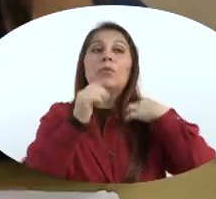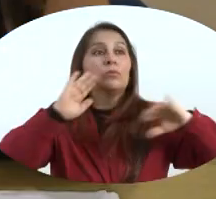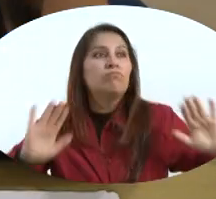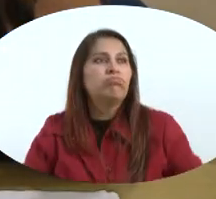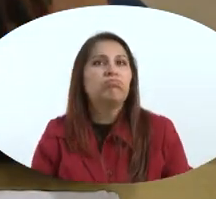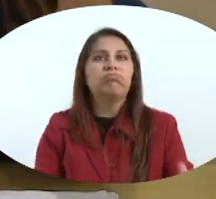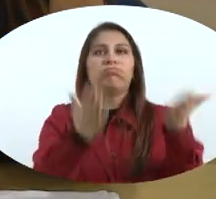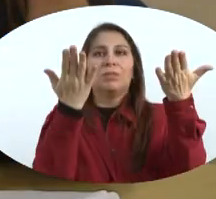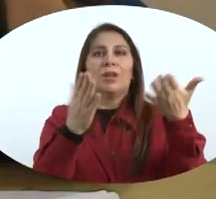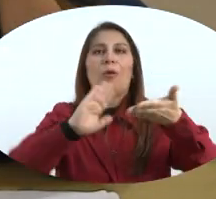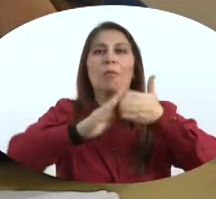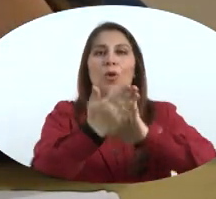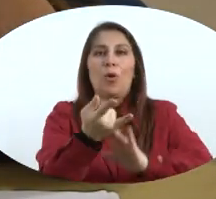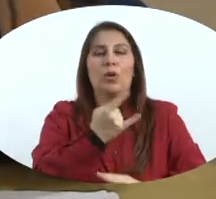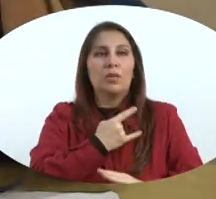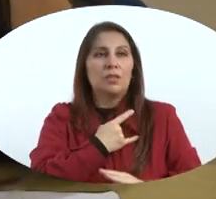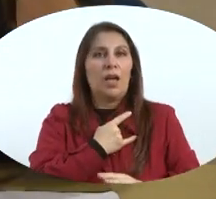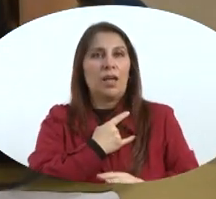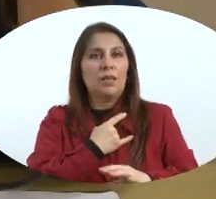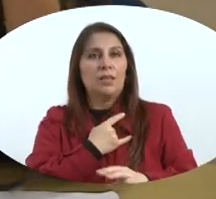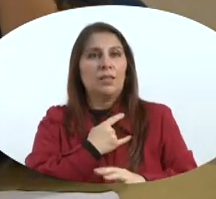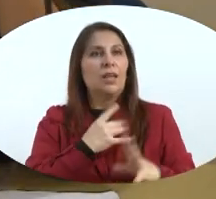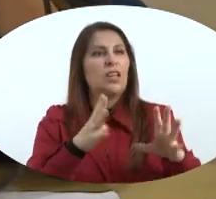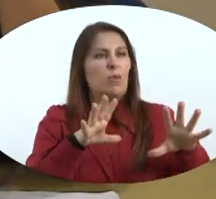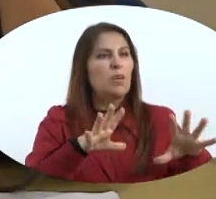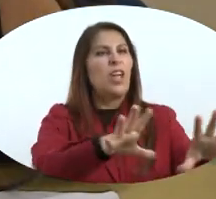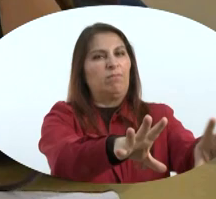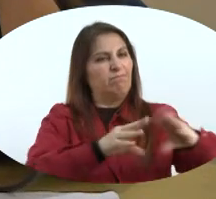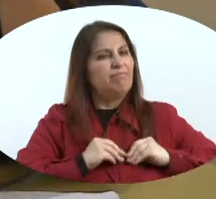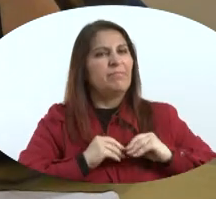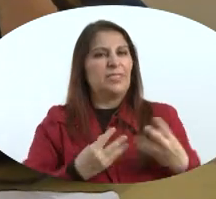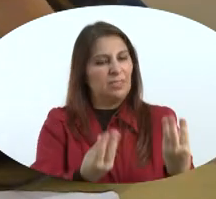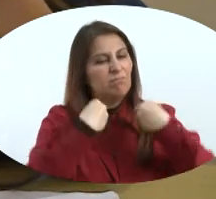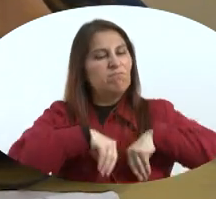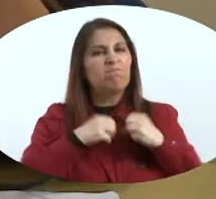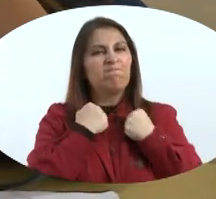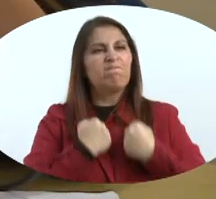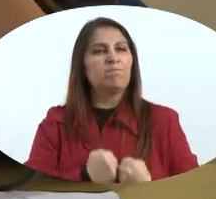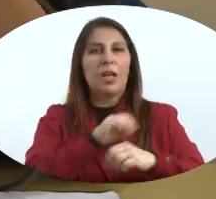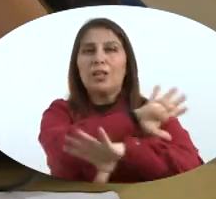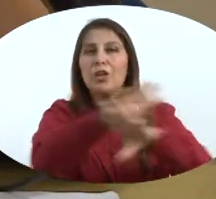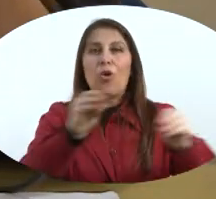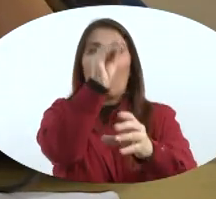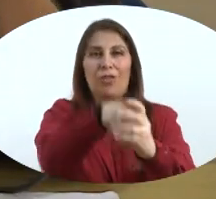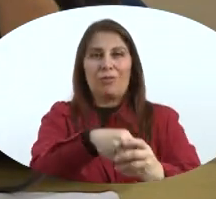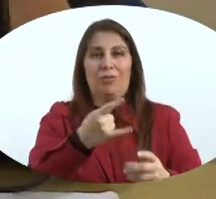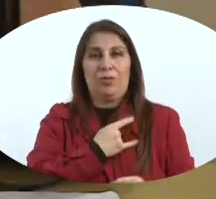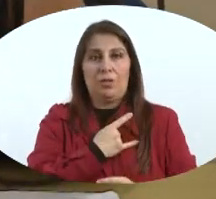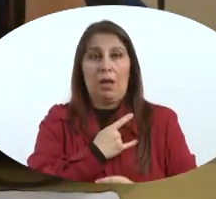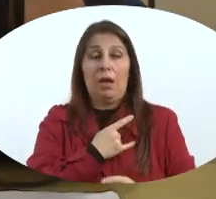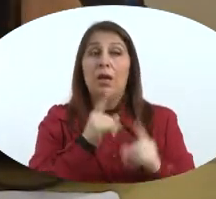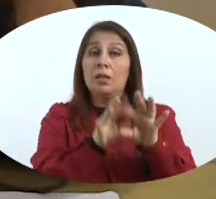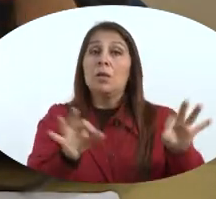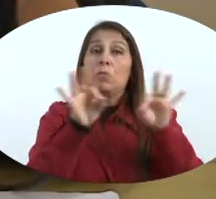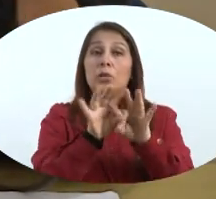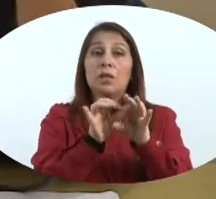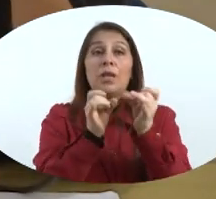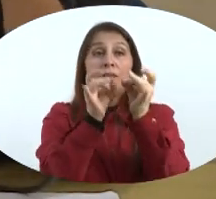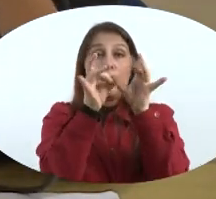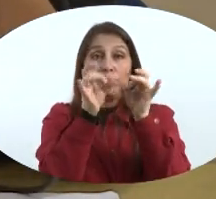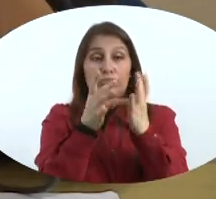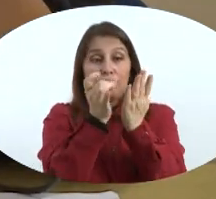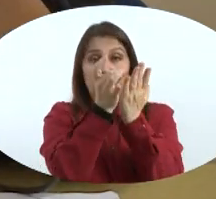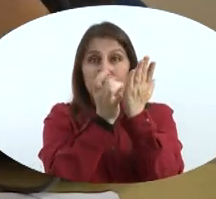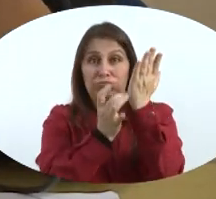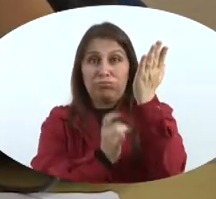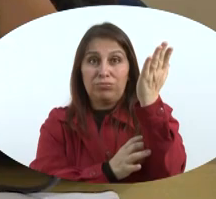se apropie de todo lo que nosotros tenemos en la universidad entonces para ello requerimos importante hacer un calendario cultural donde